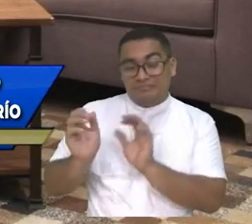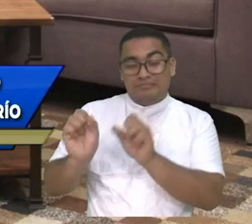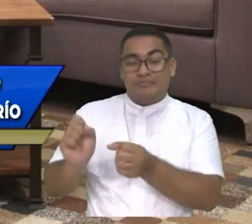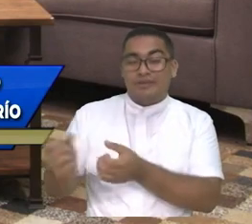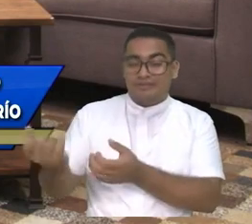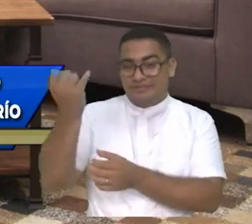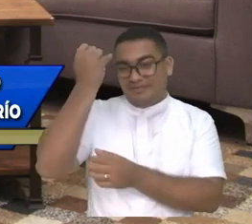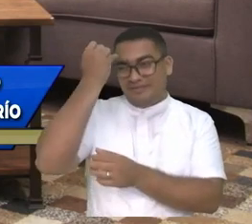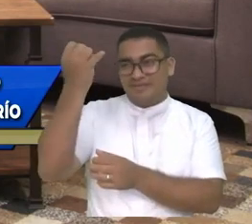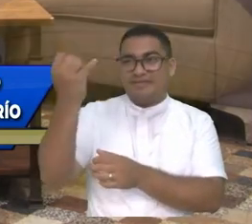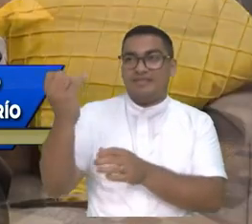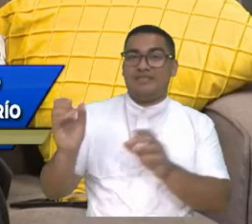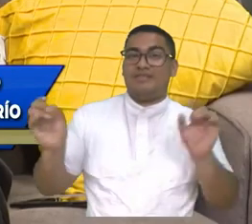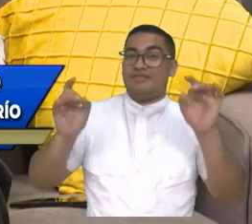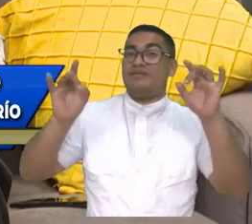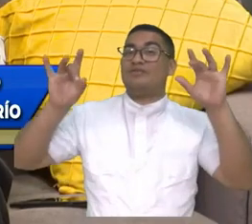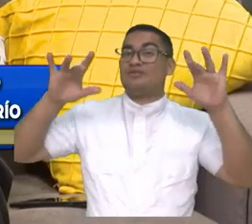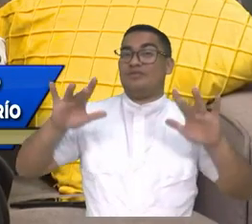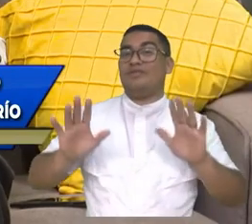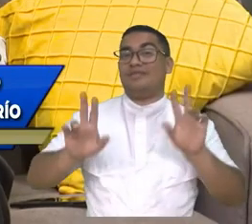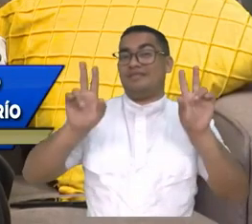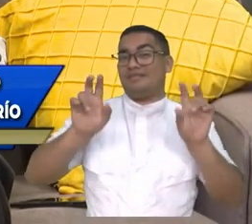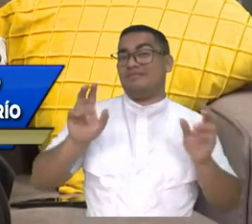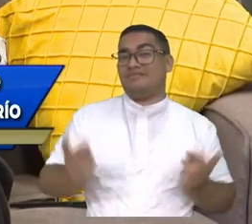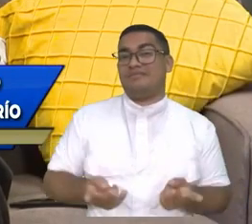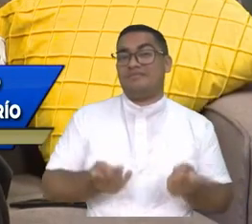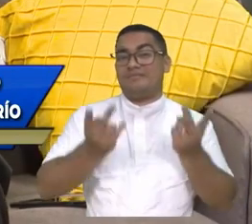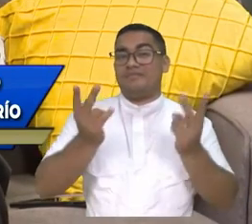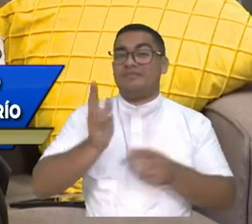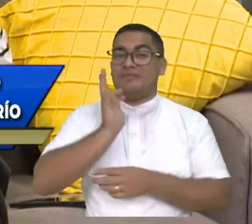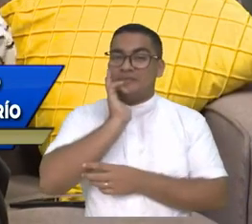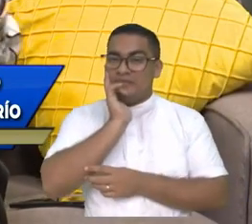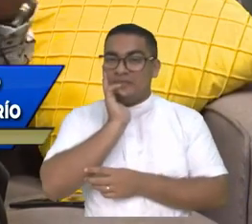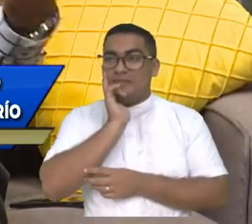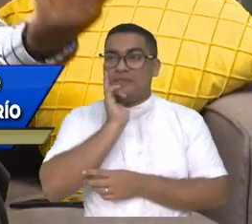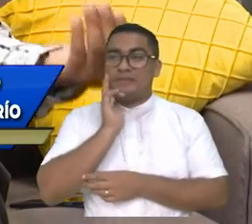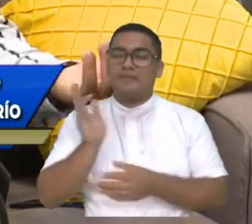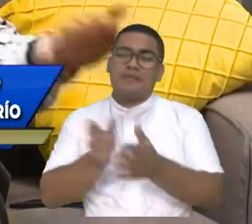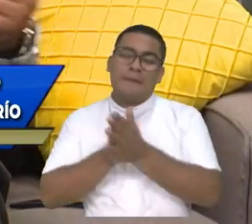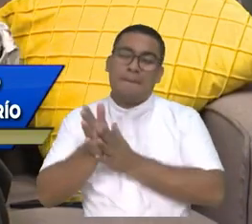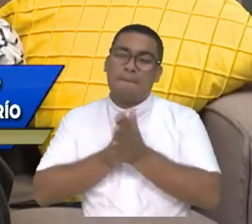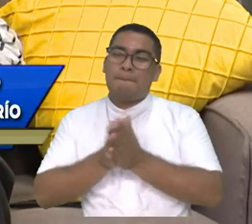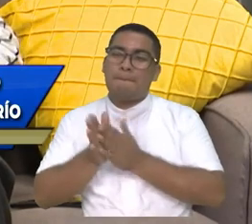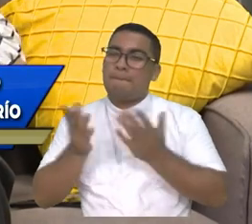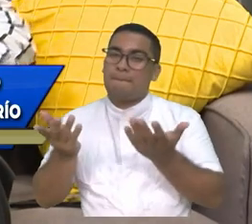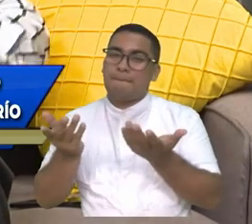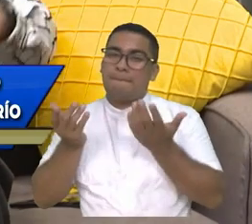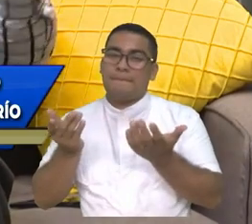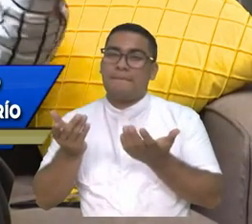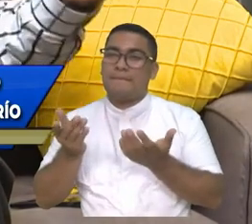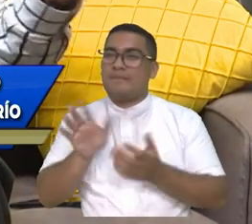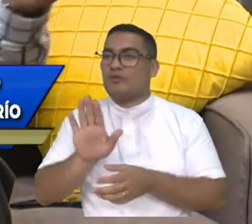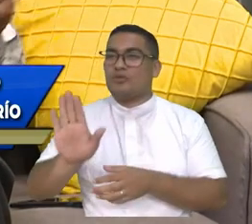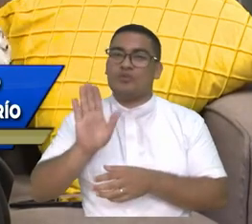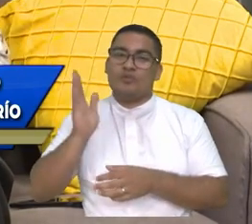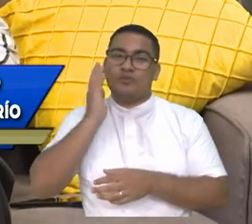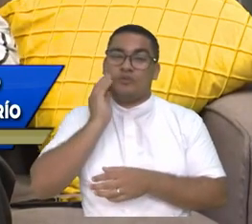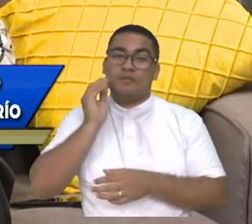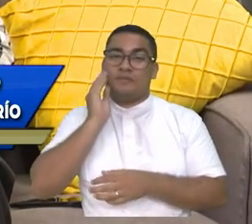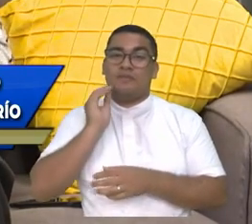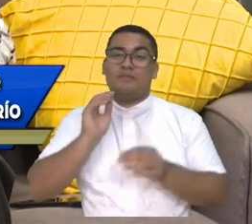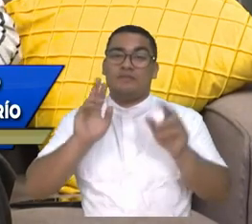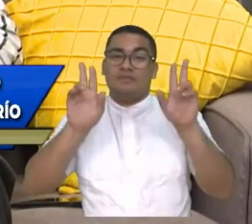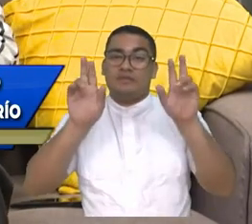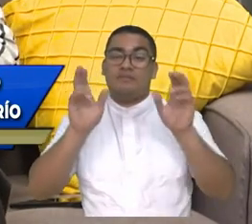ilustrar en una suerte de cátedra sobre la vida y obra de Rubén Darío. Quisiera aprovechar esa expertise y profundo